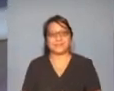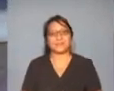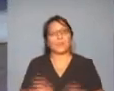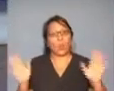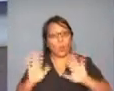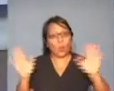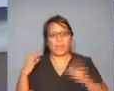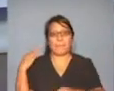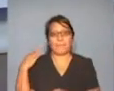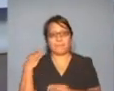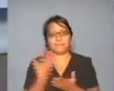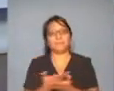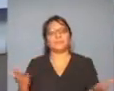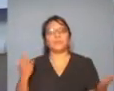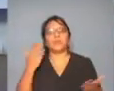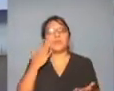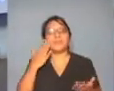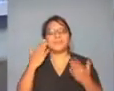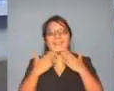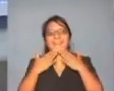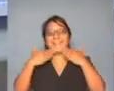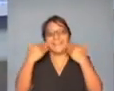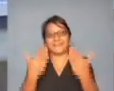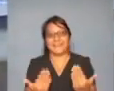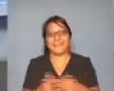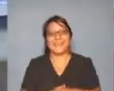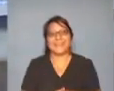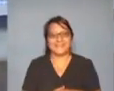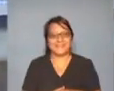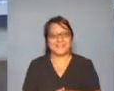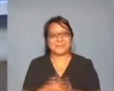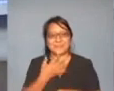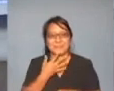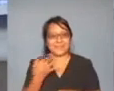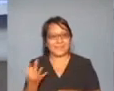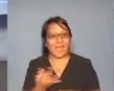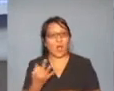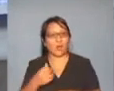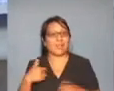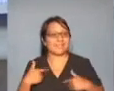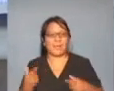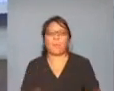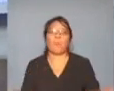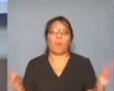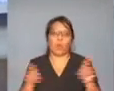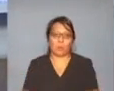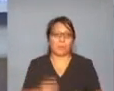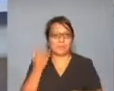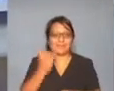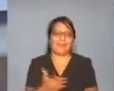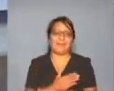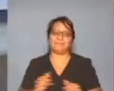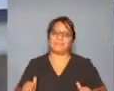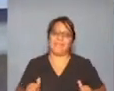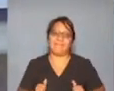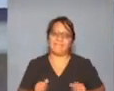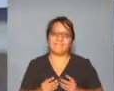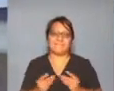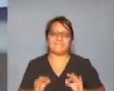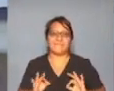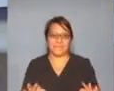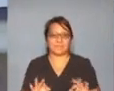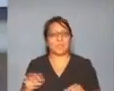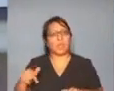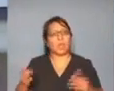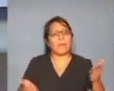Hola Mariana, buenas tardes, muchas gracias. Ya retomando nosotros también nuestro descanso y vemos que se tiene que hacer un